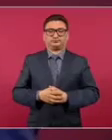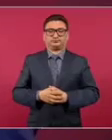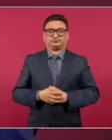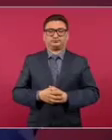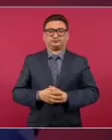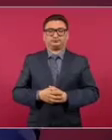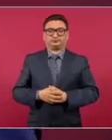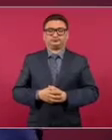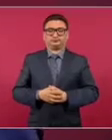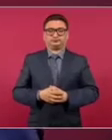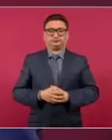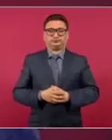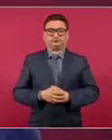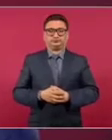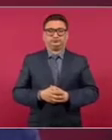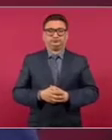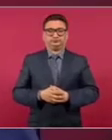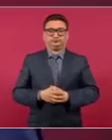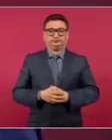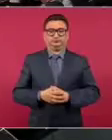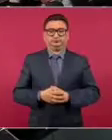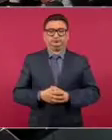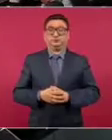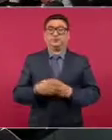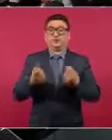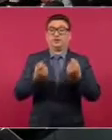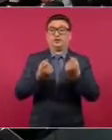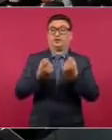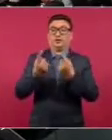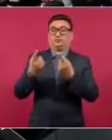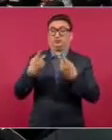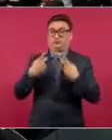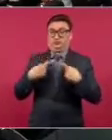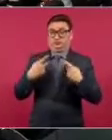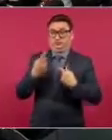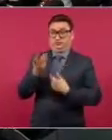gente que quisiera que nos fuera mal.